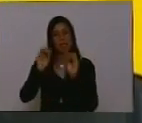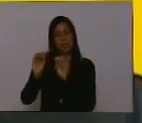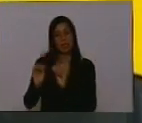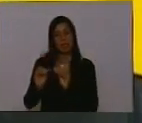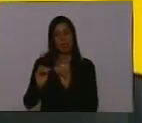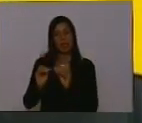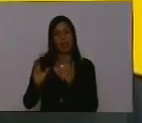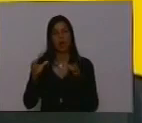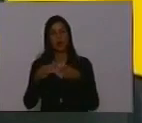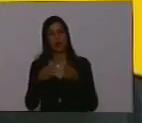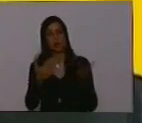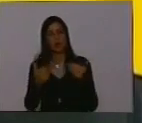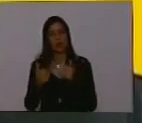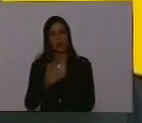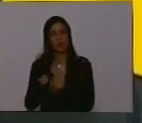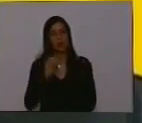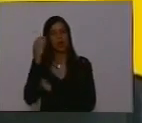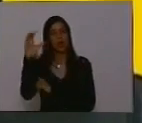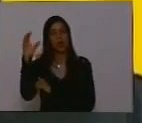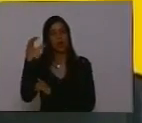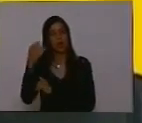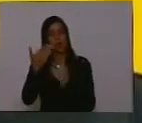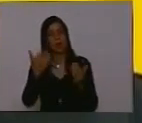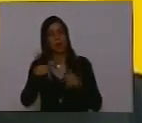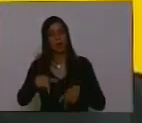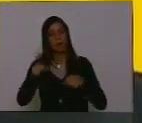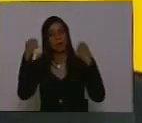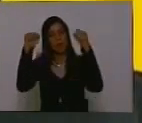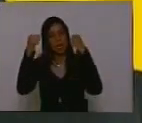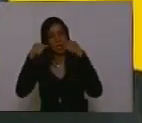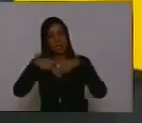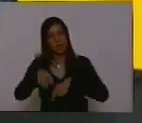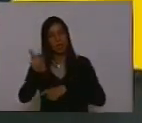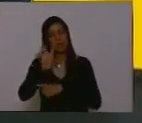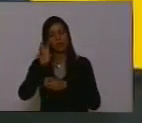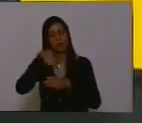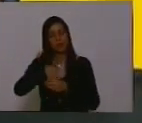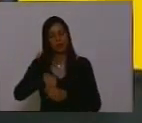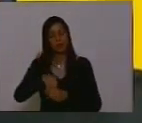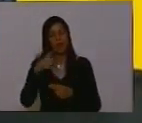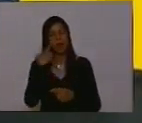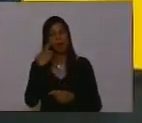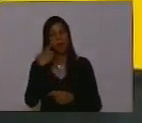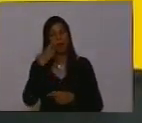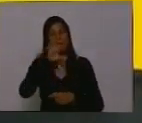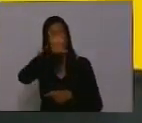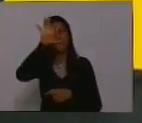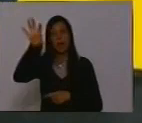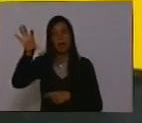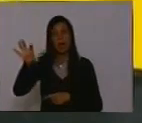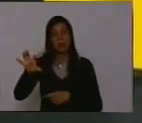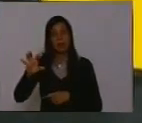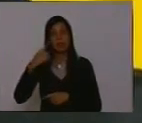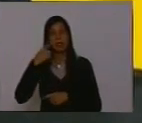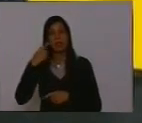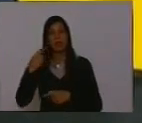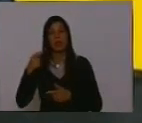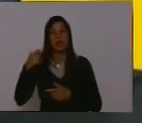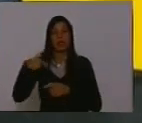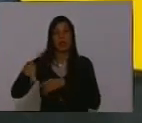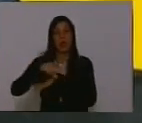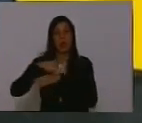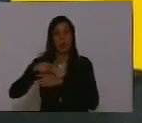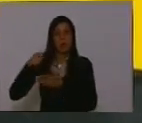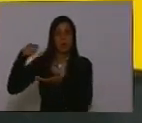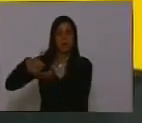delegación colombiana a que viniera a Venezuela y entrenara. Nosotros hemos visto cómo los países del mundo han disminuido la inversión en